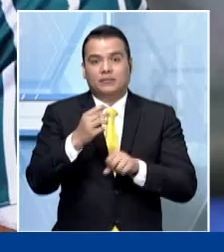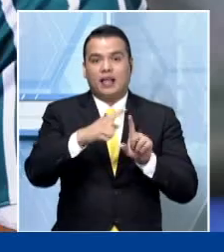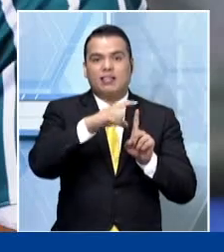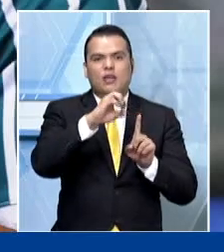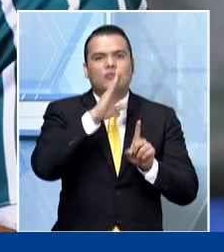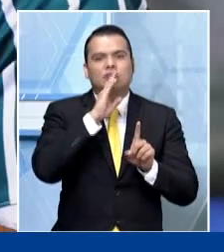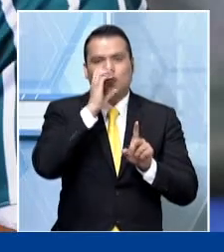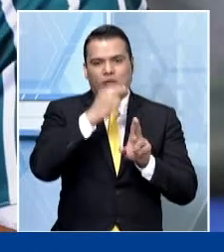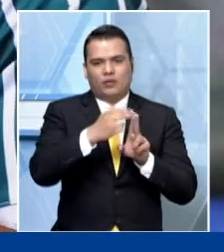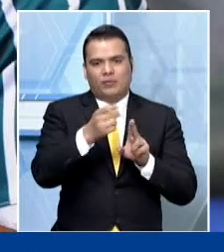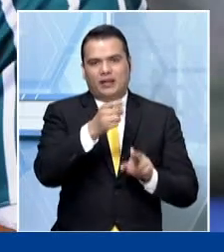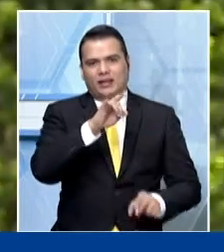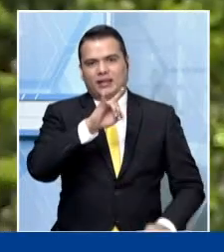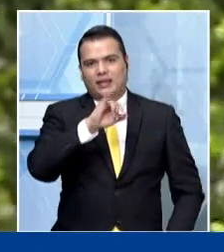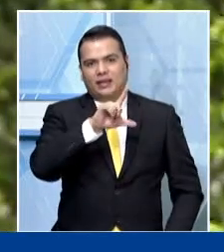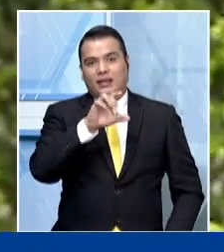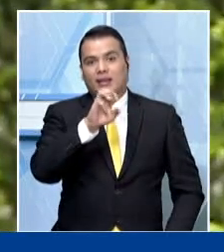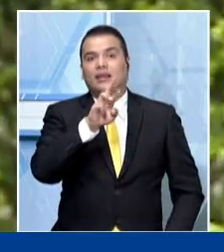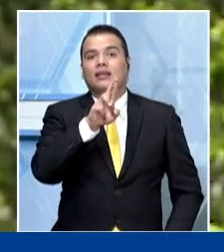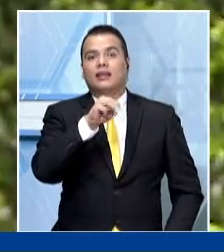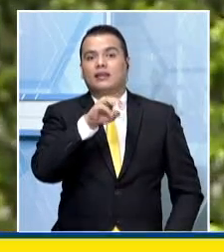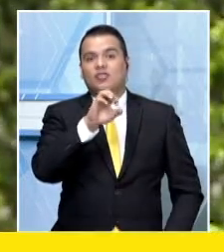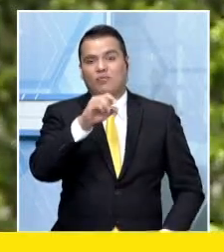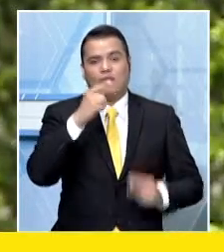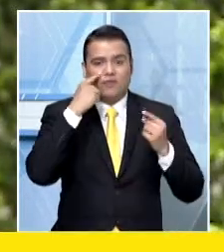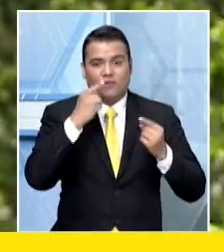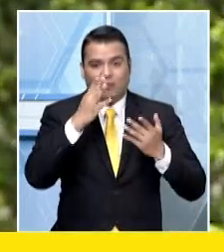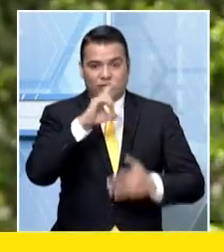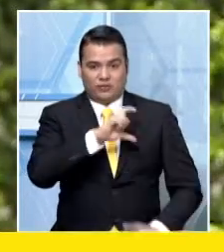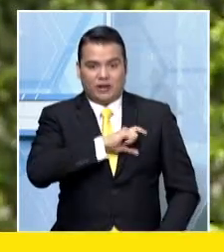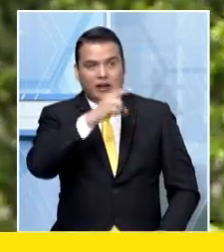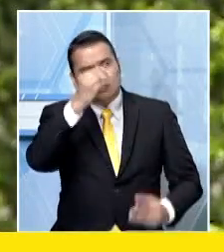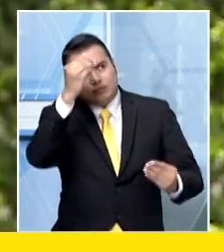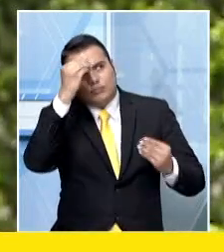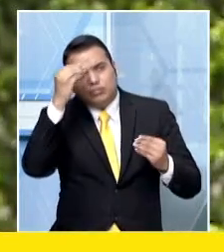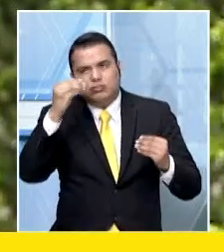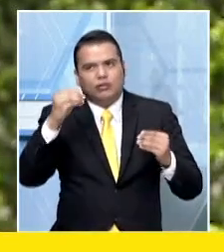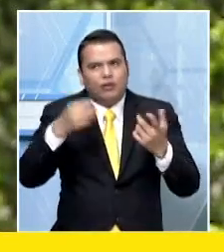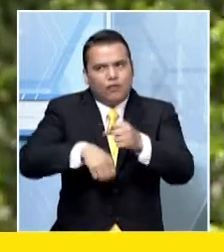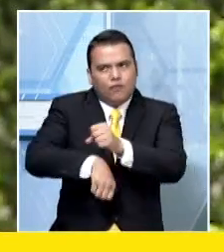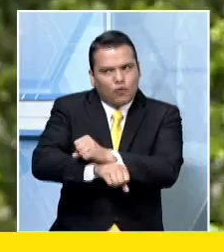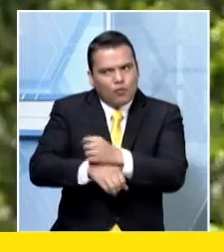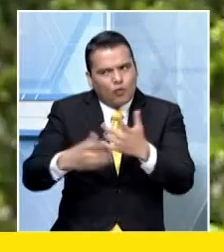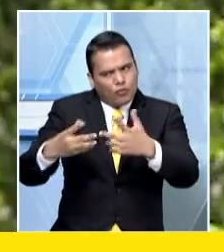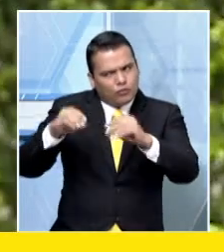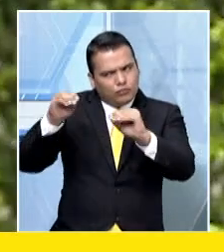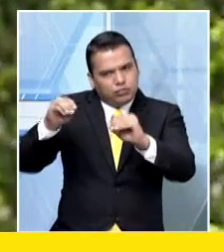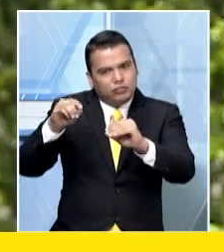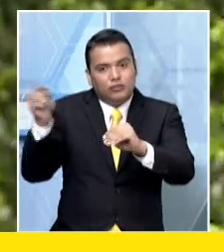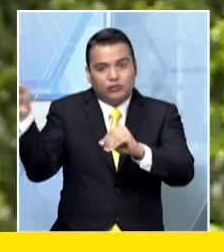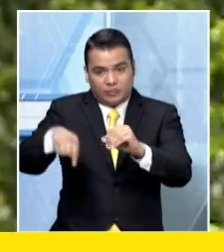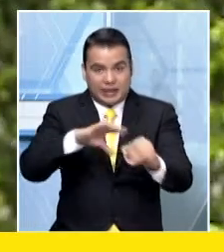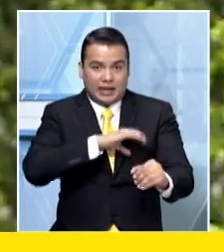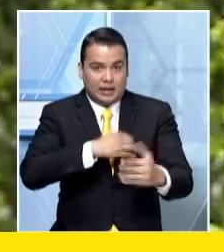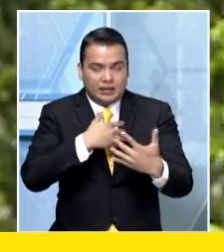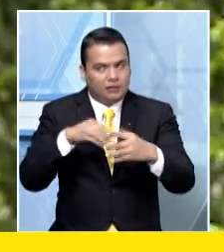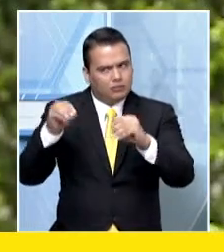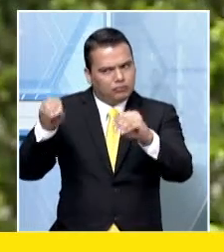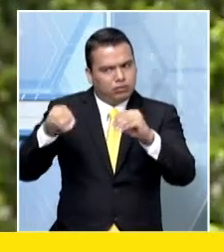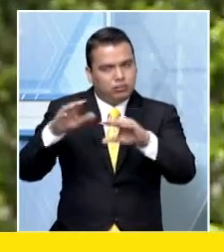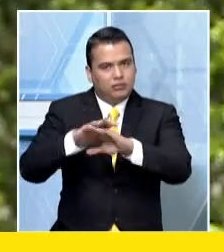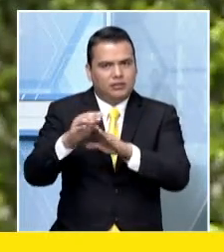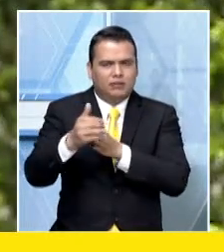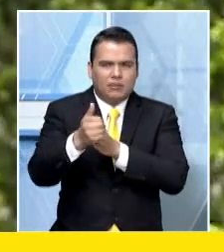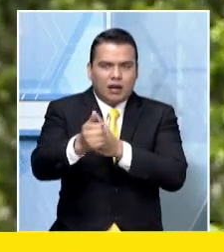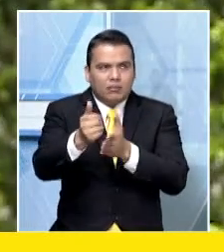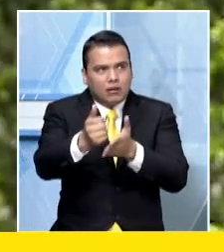histórico cáliz de redín y valderrama él fue el que me inculcó el tema del fútbol me dio todo este tiempo desde que llega a cali y todo el tema